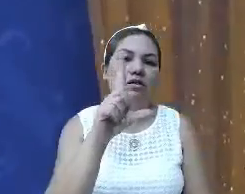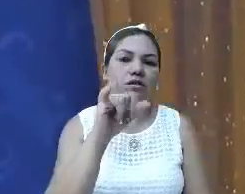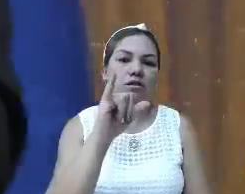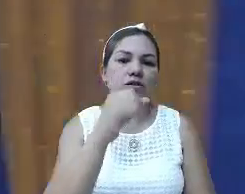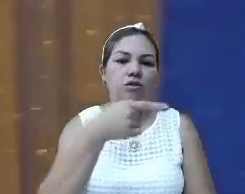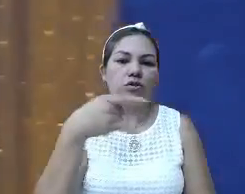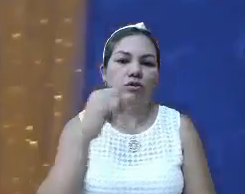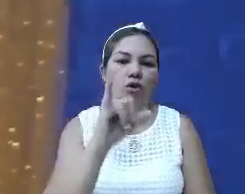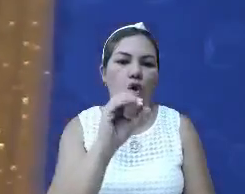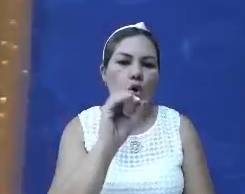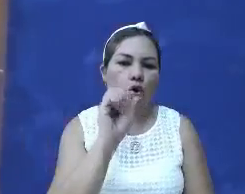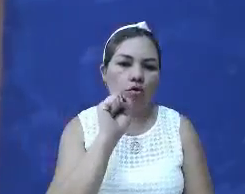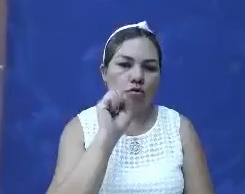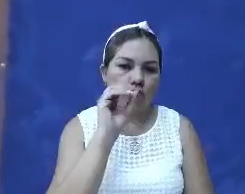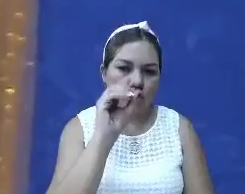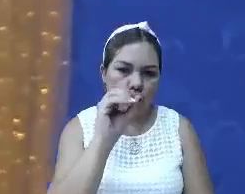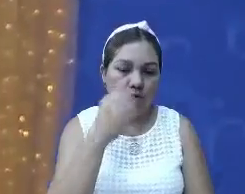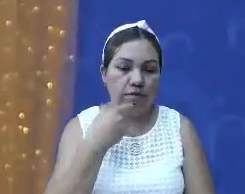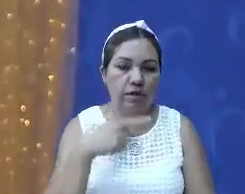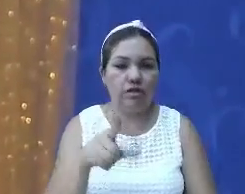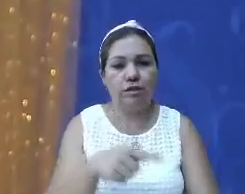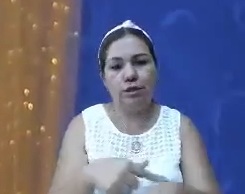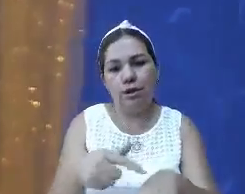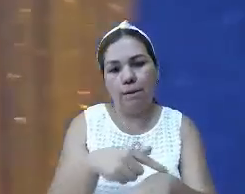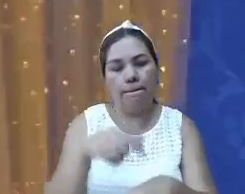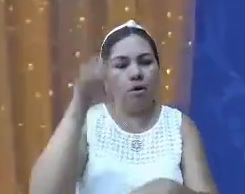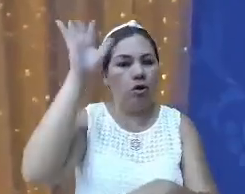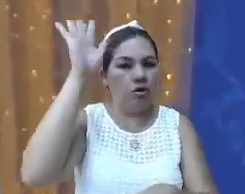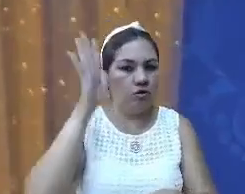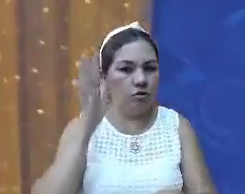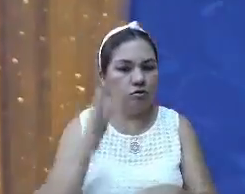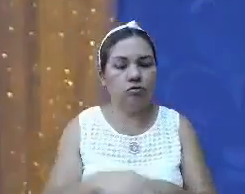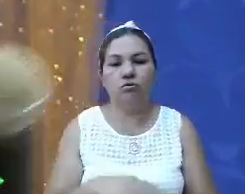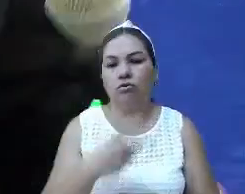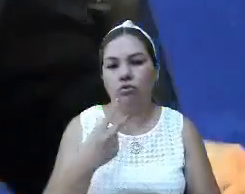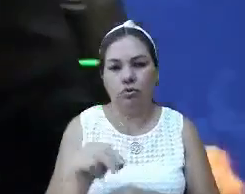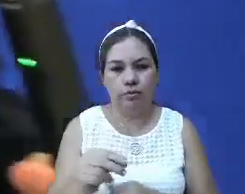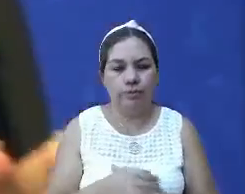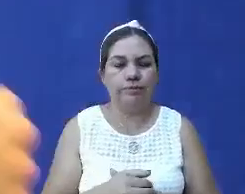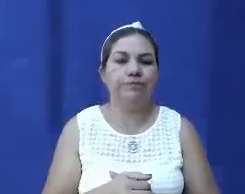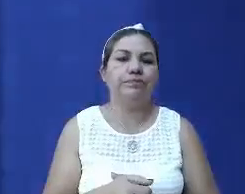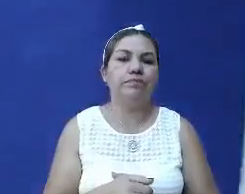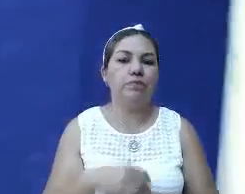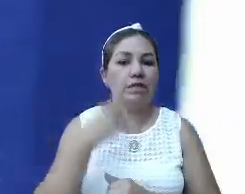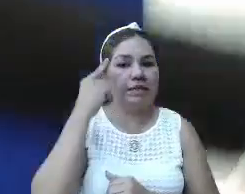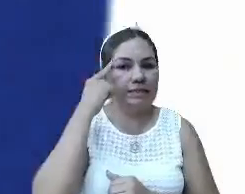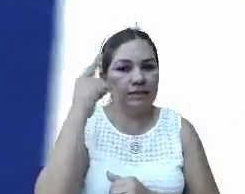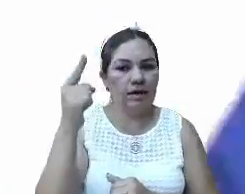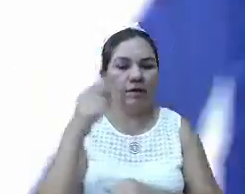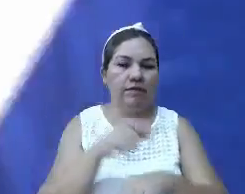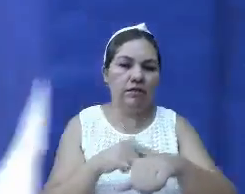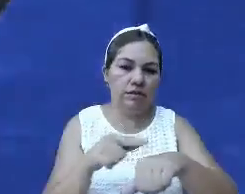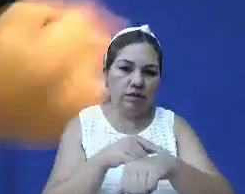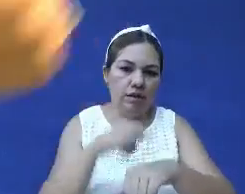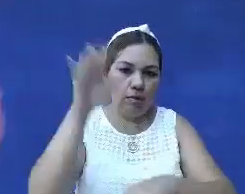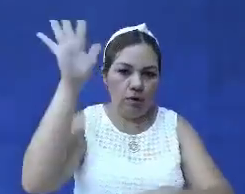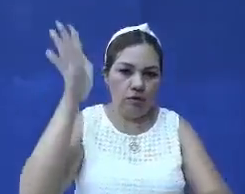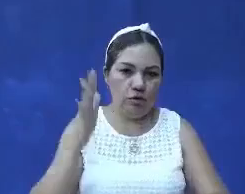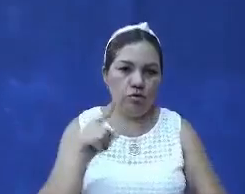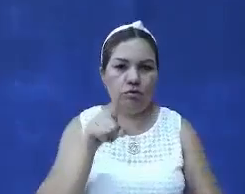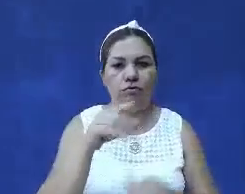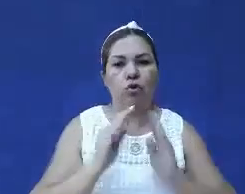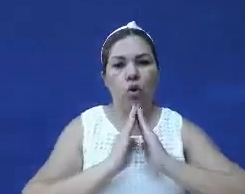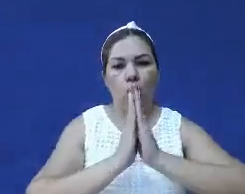esto, sino que vas a ser aquel que está percibiendo el tiempo de Dios, para que a través de tu oración,